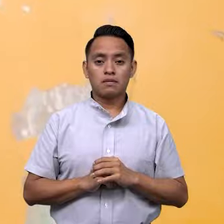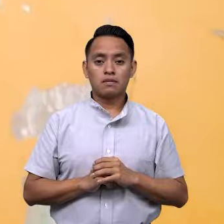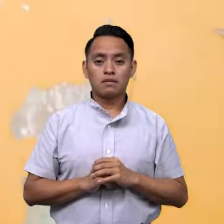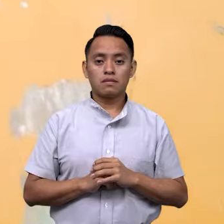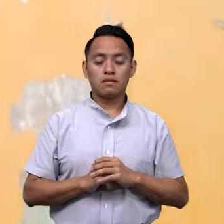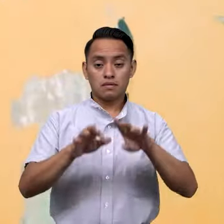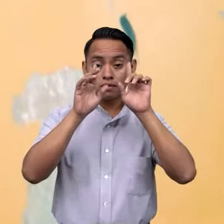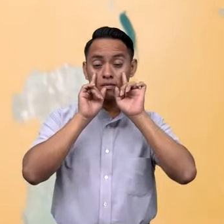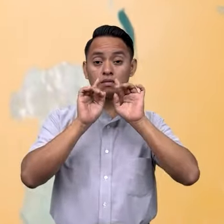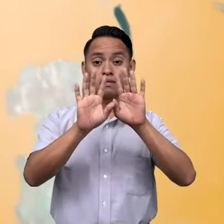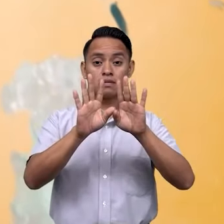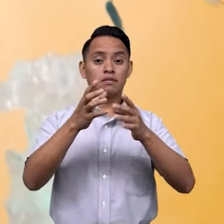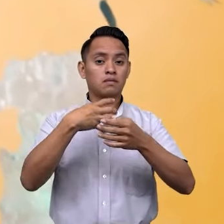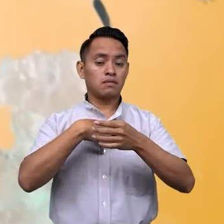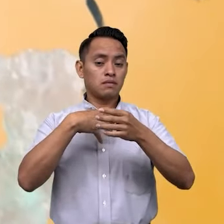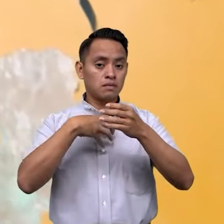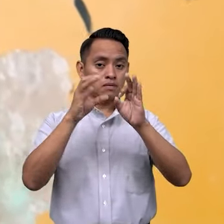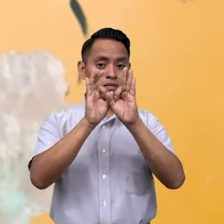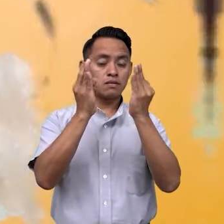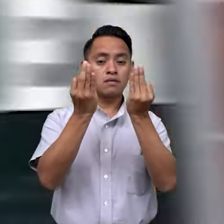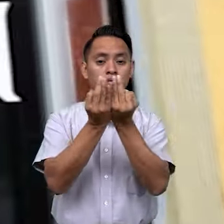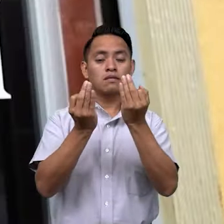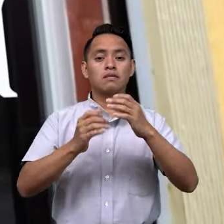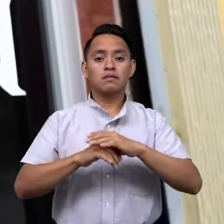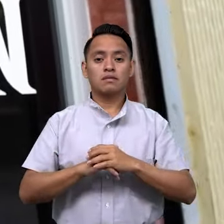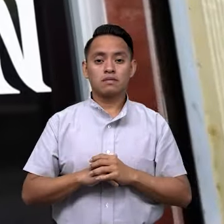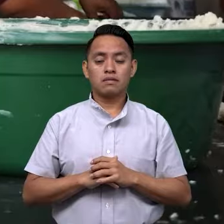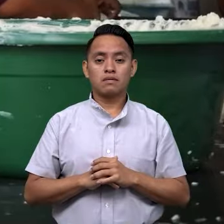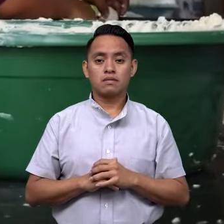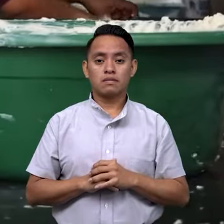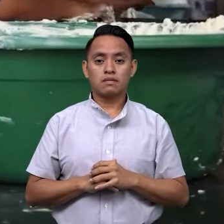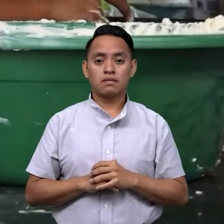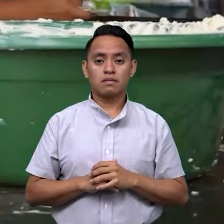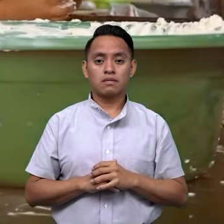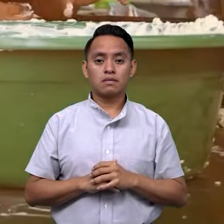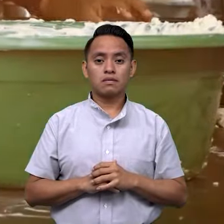Por la seguridad de nuestra familia.